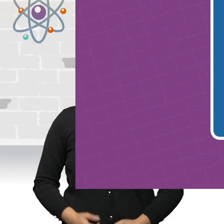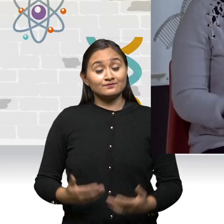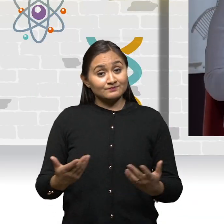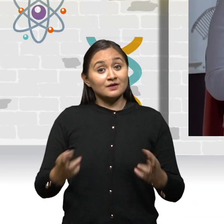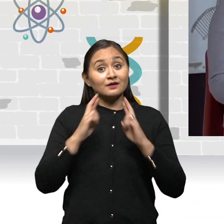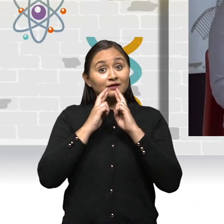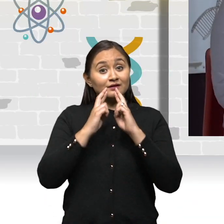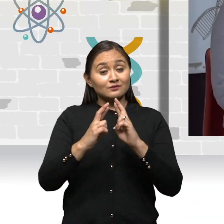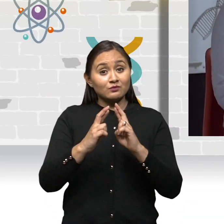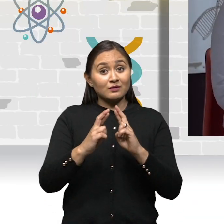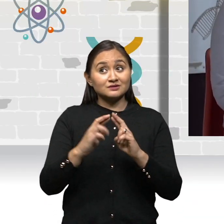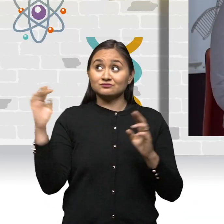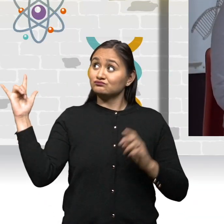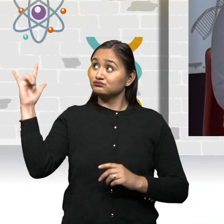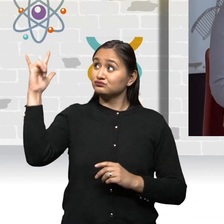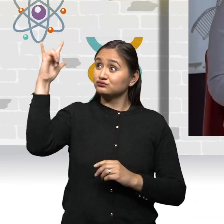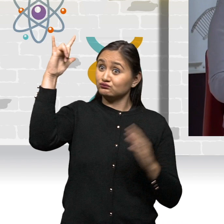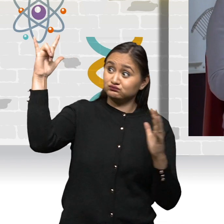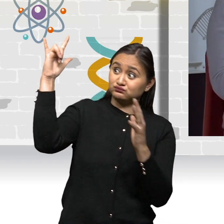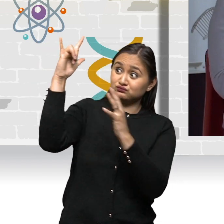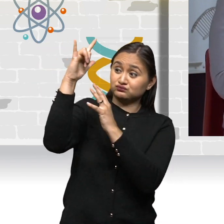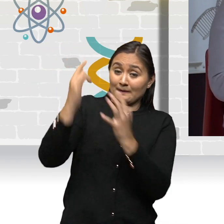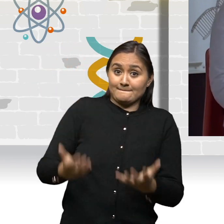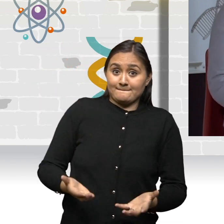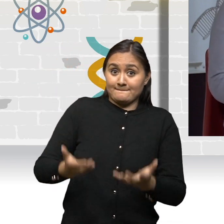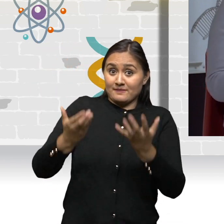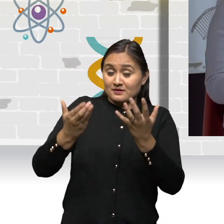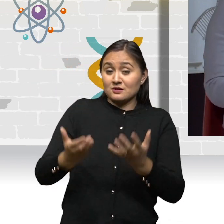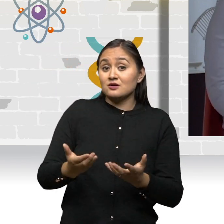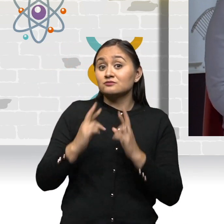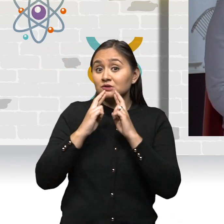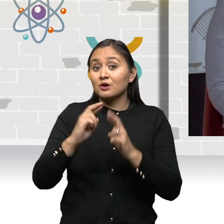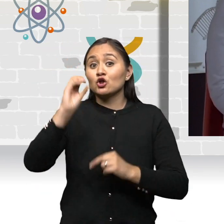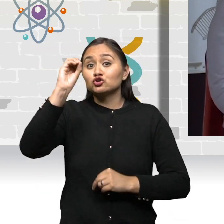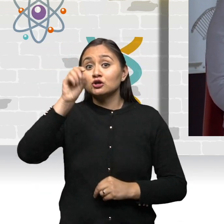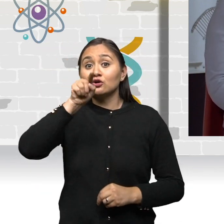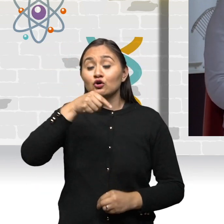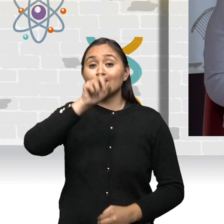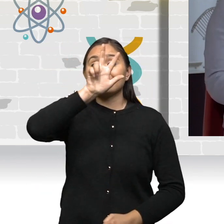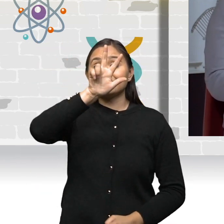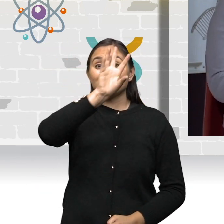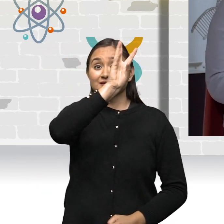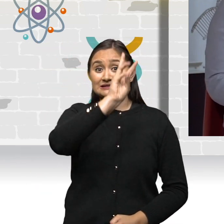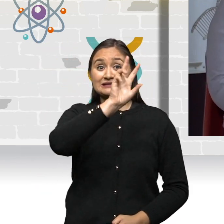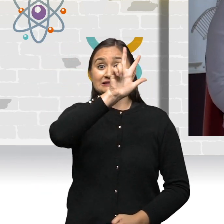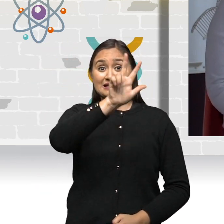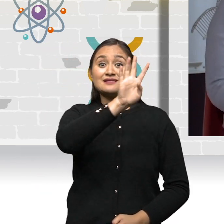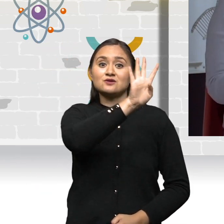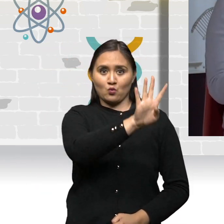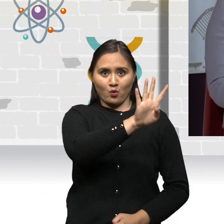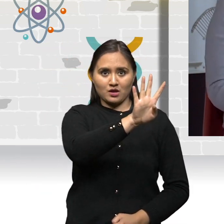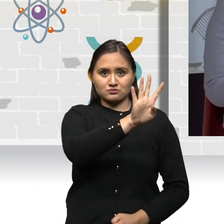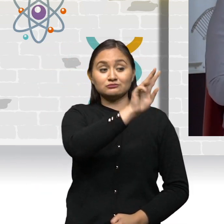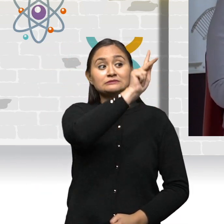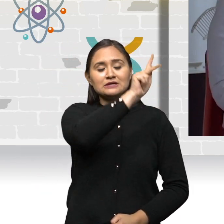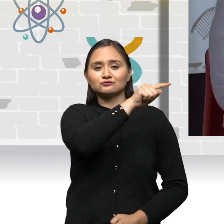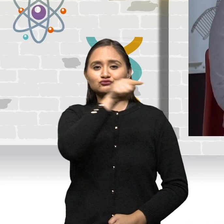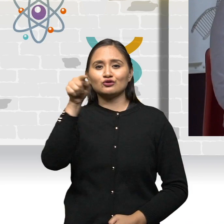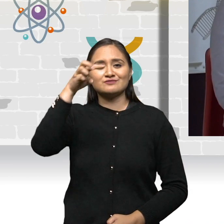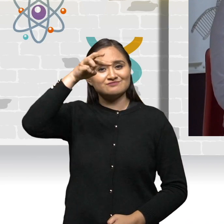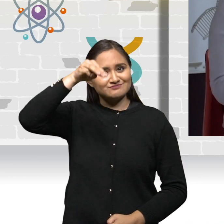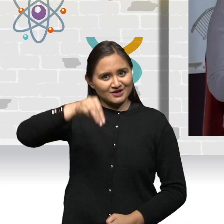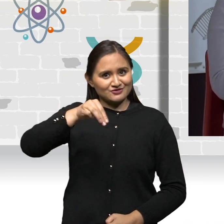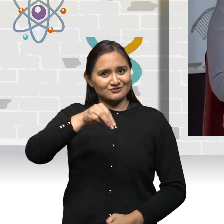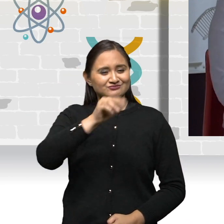altura. Así obtenemos que la densidad del aire que experimentará el avión a esa altura es de 0,3634 kilogramos sobre